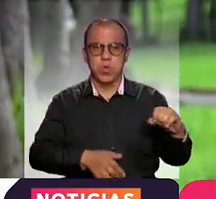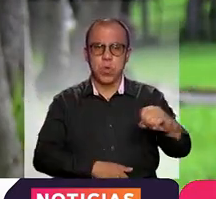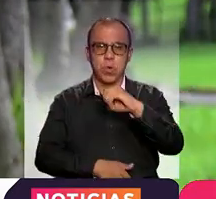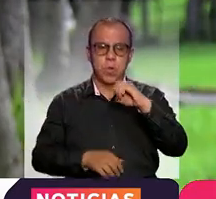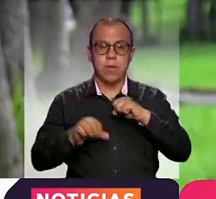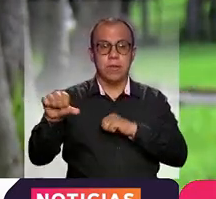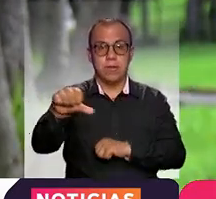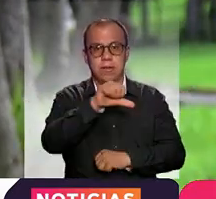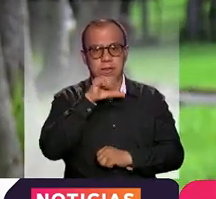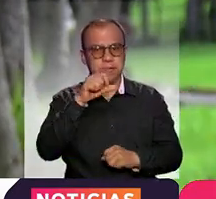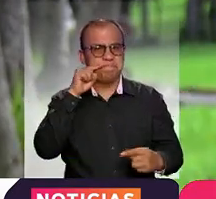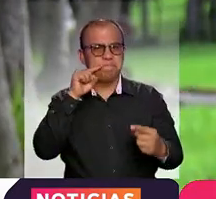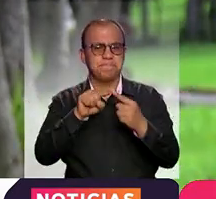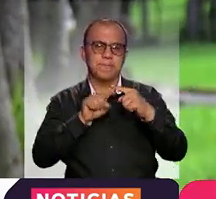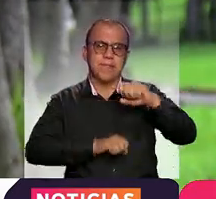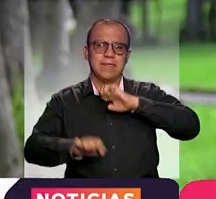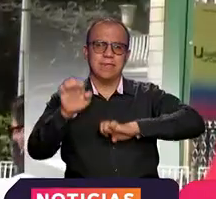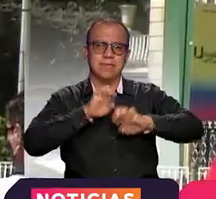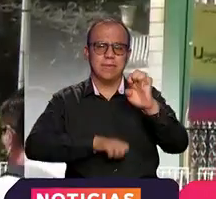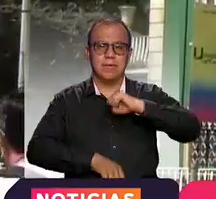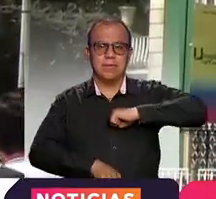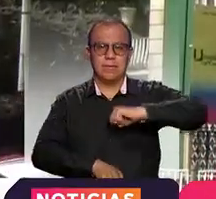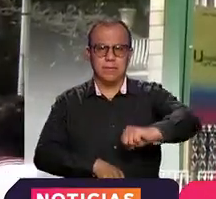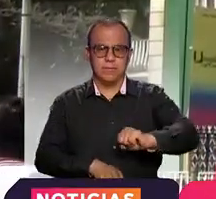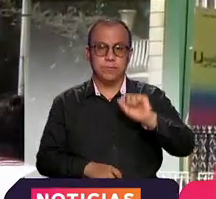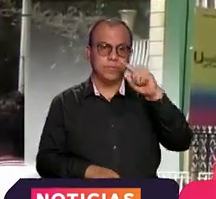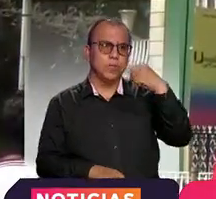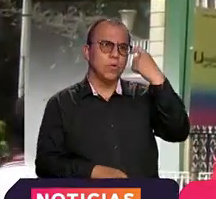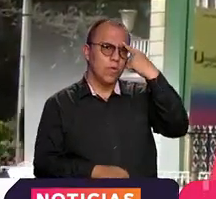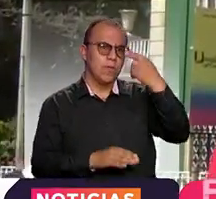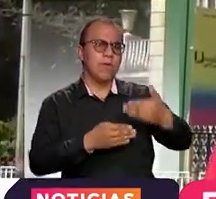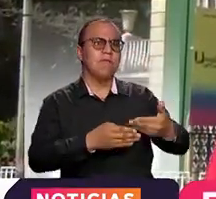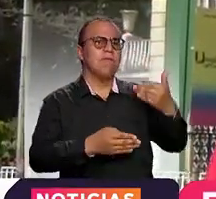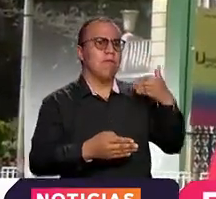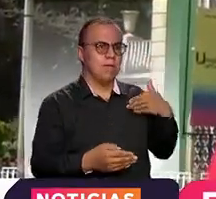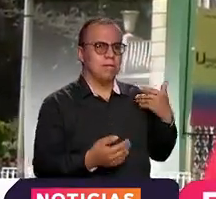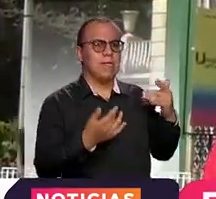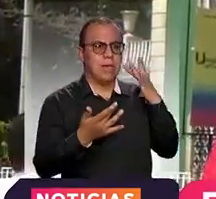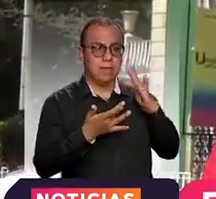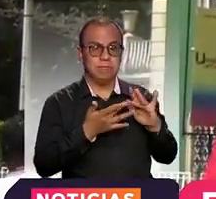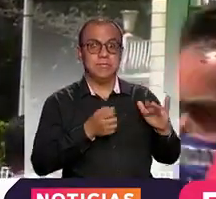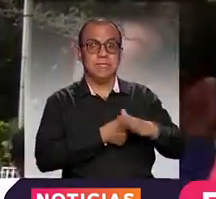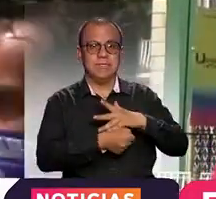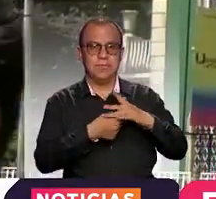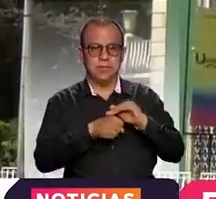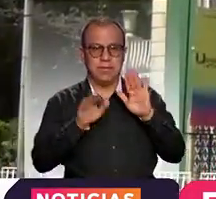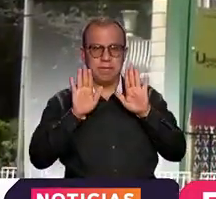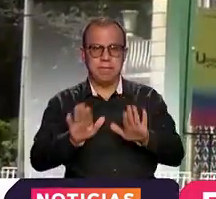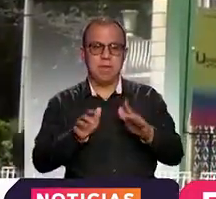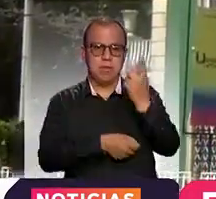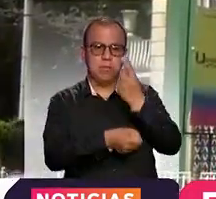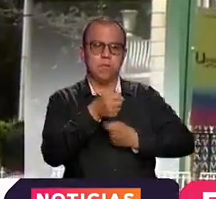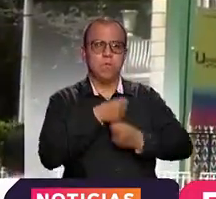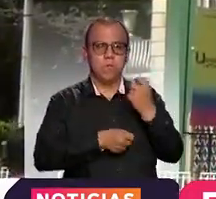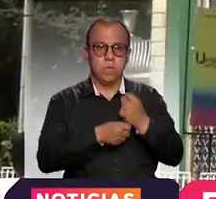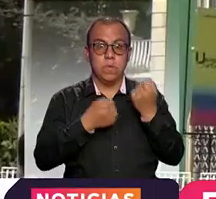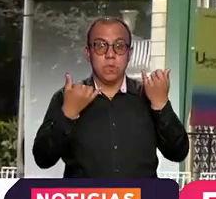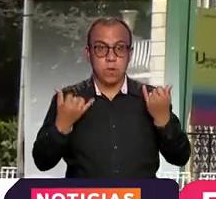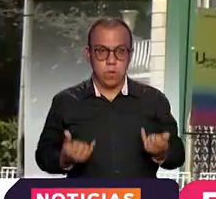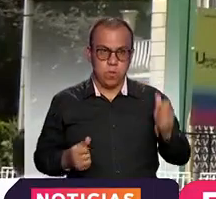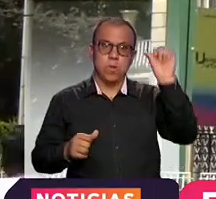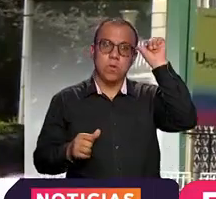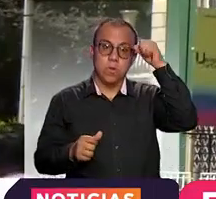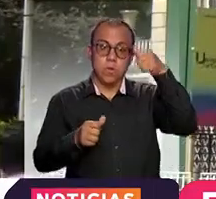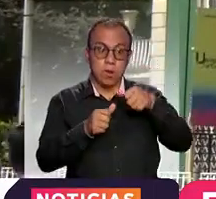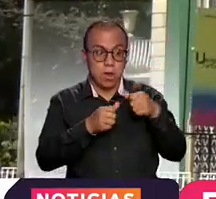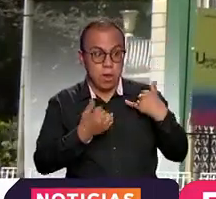defender la causa de los derechos humanos. El gobierno dijo en la anterior situación del paro del año pasado, que estamos conmemorando un